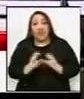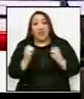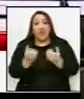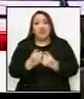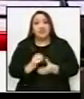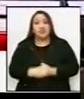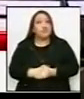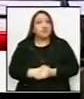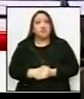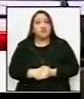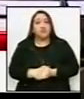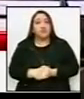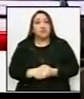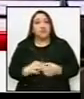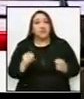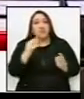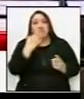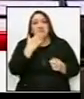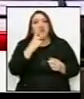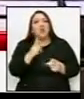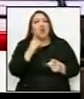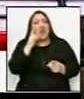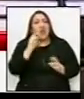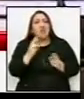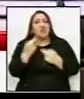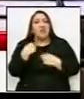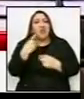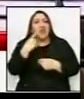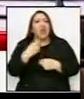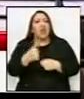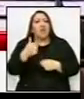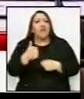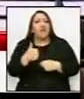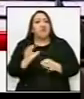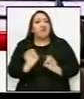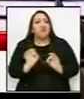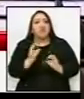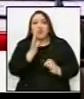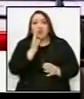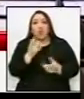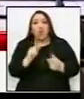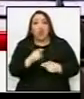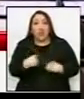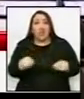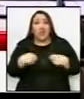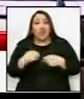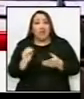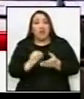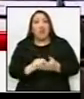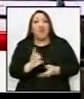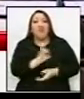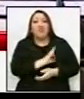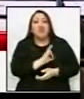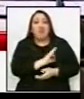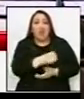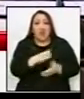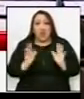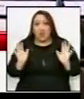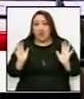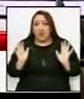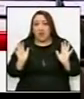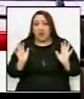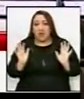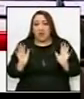no haya cuál es la cabeza, cuál es el plan, cuál es la agenda, quién financió, cuando eso lo tendrá que establecer pues la